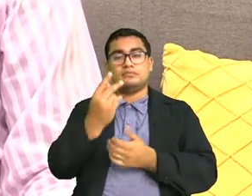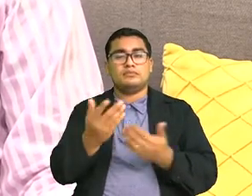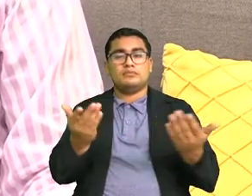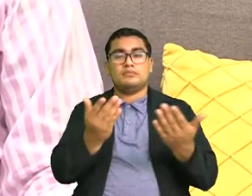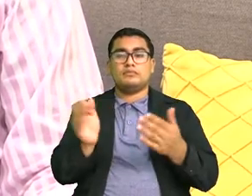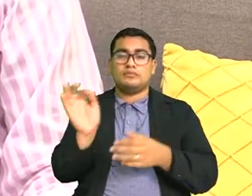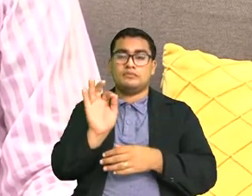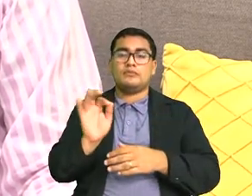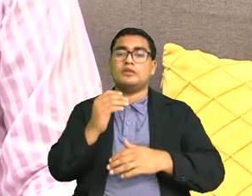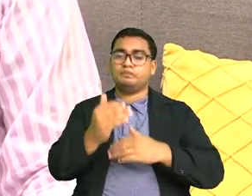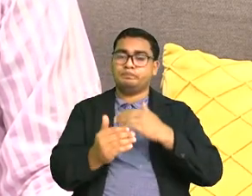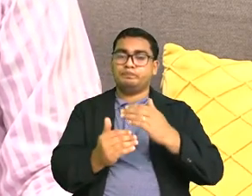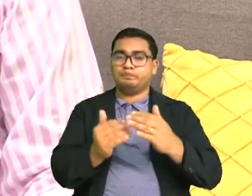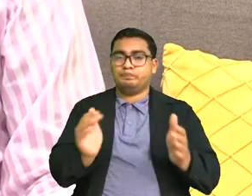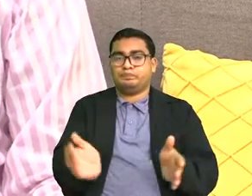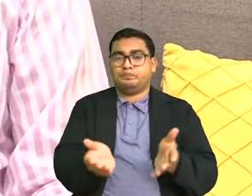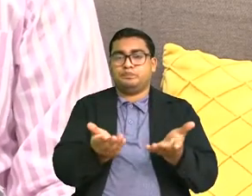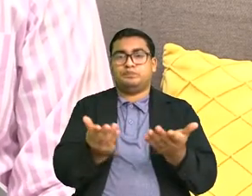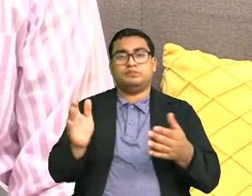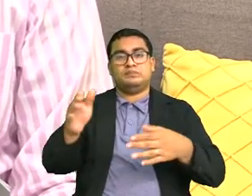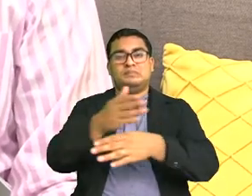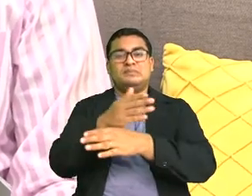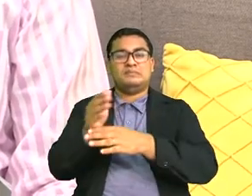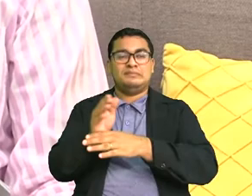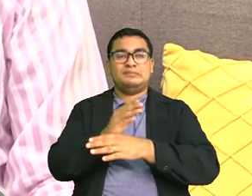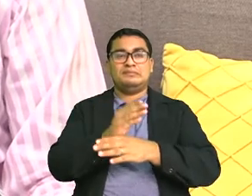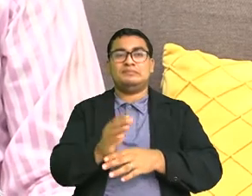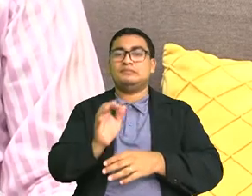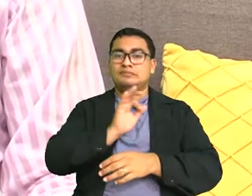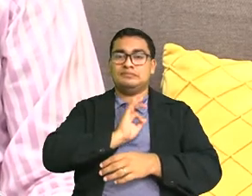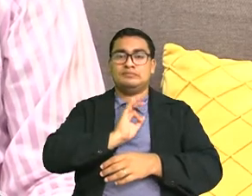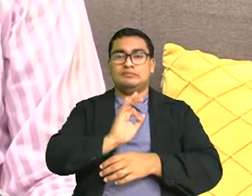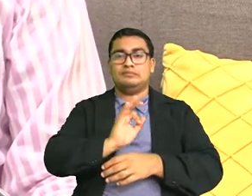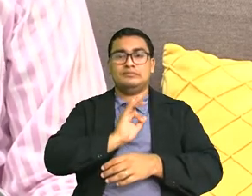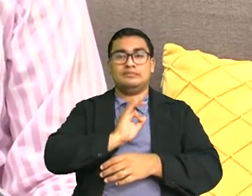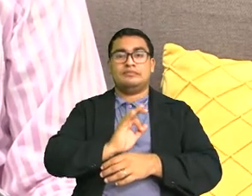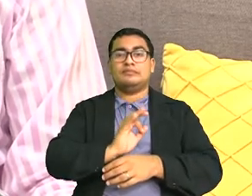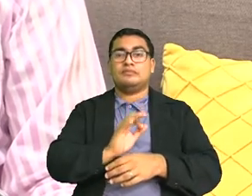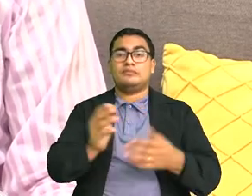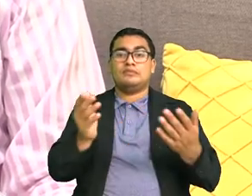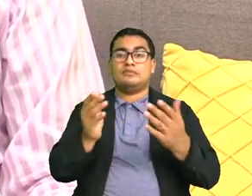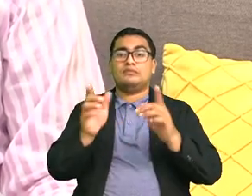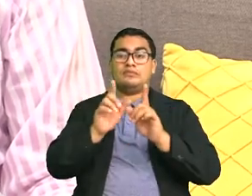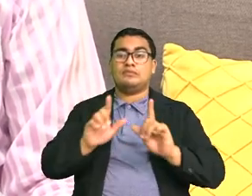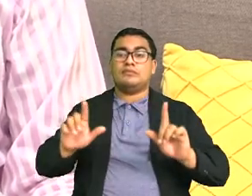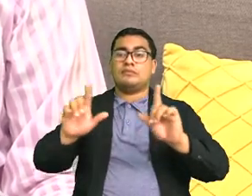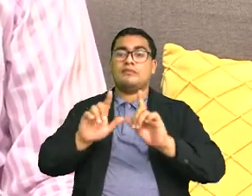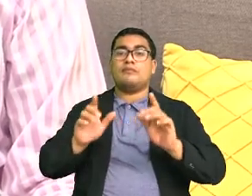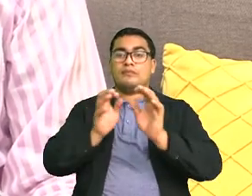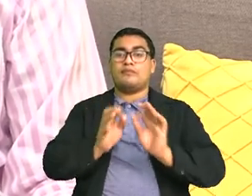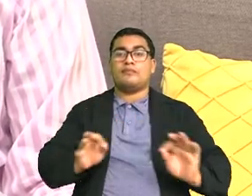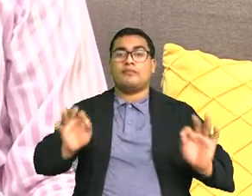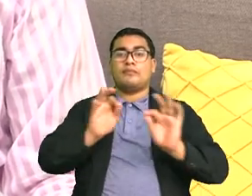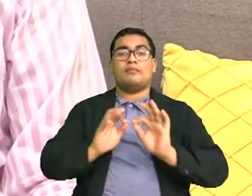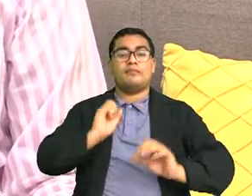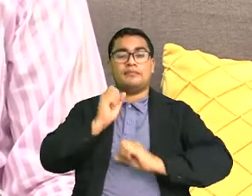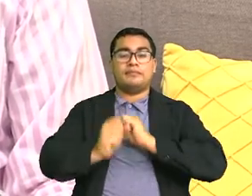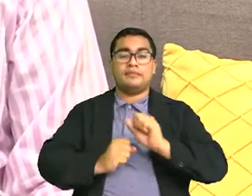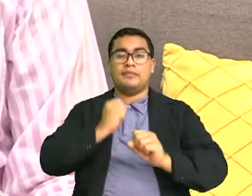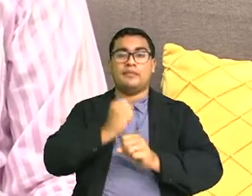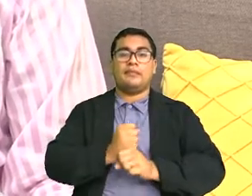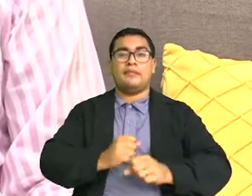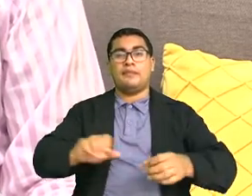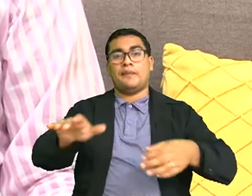de promover un poco también el tema de la diversificación en finca como un espacio importante para tener durante todo el año diferentes